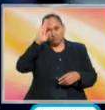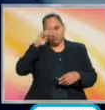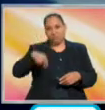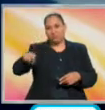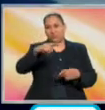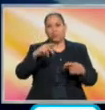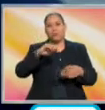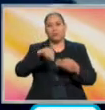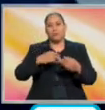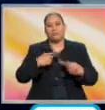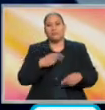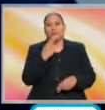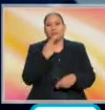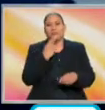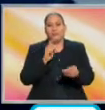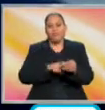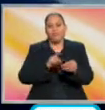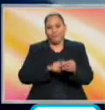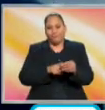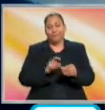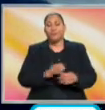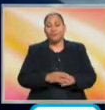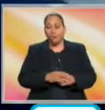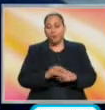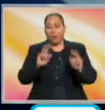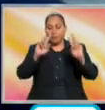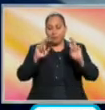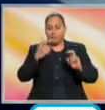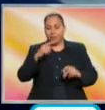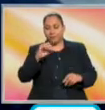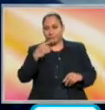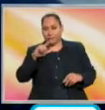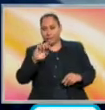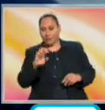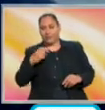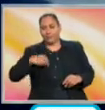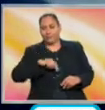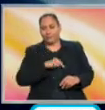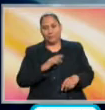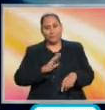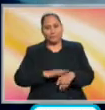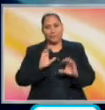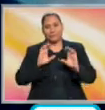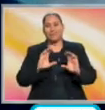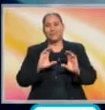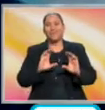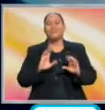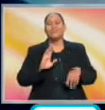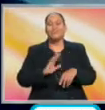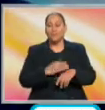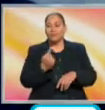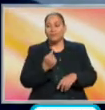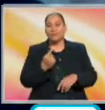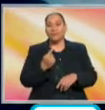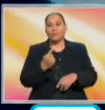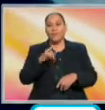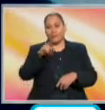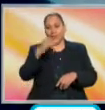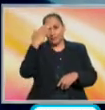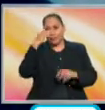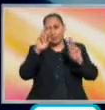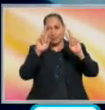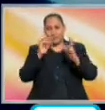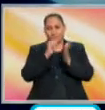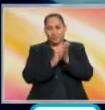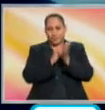bueno, algunos temas de Google que por los que tenemos que tener cuidado es que cuando vemos, por ejemplo, el tema YouTube,